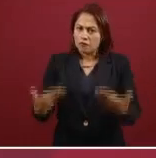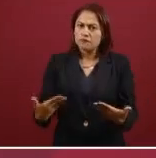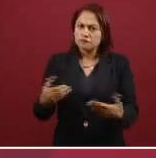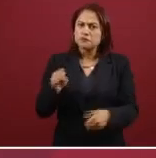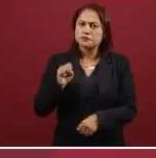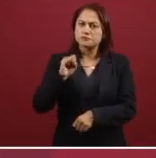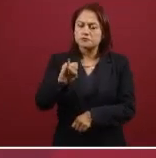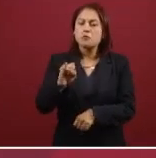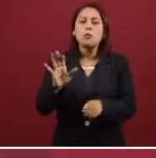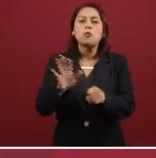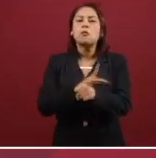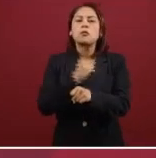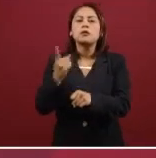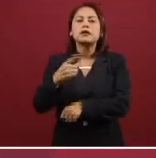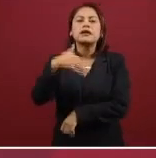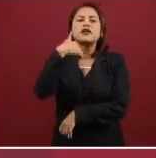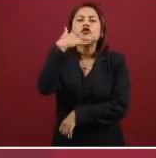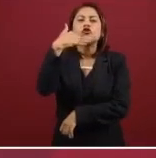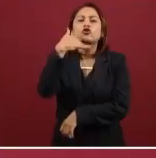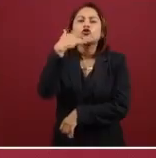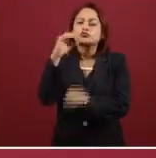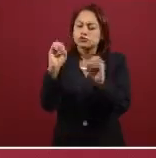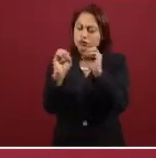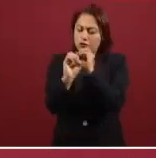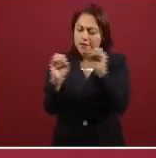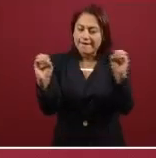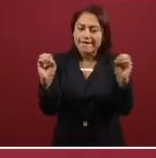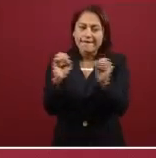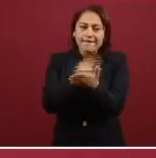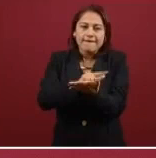Cero corrupción, cero impunidad.